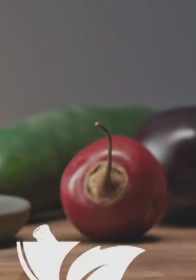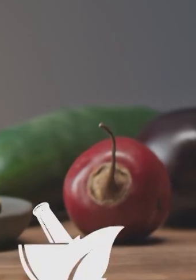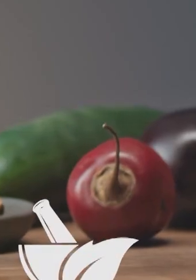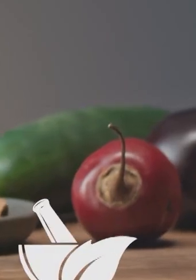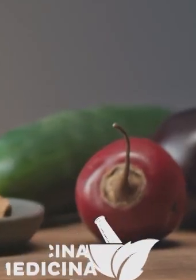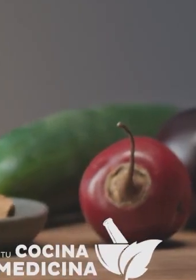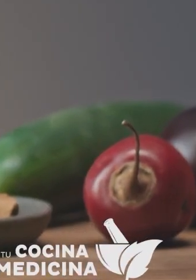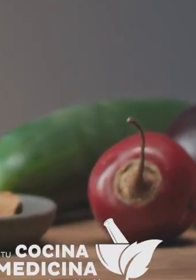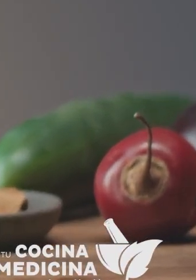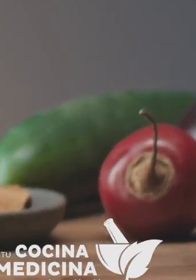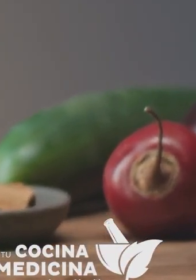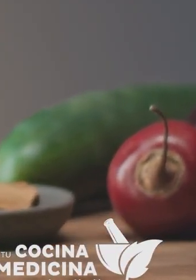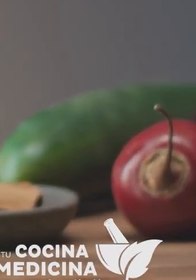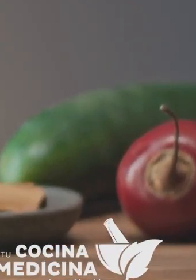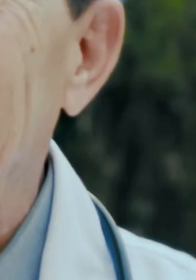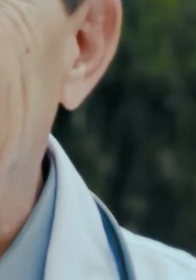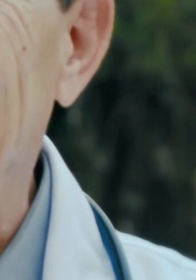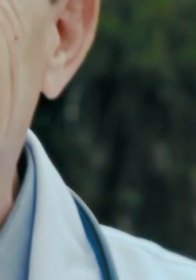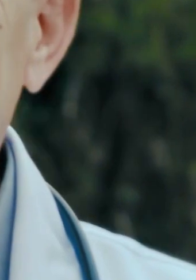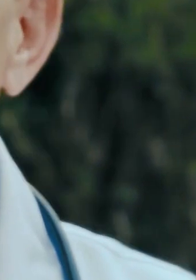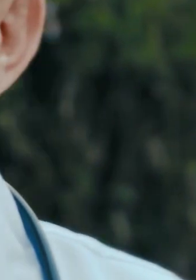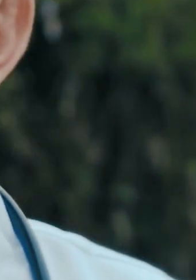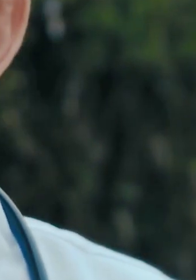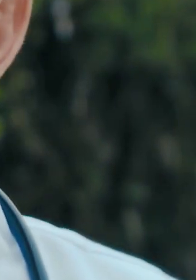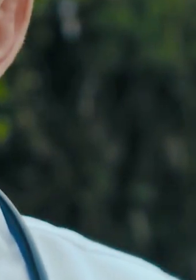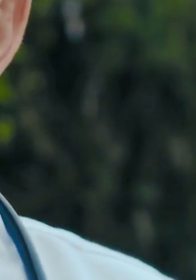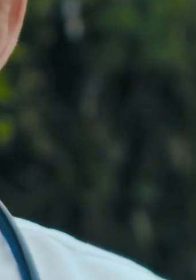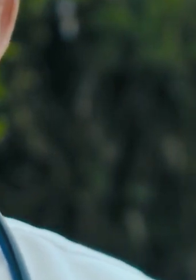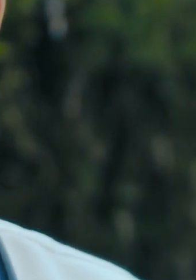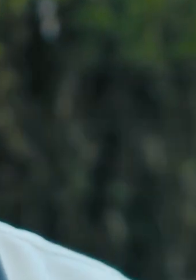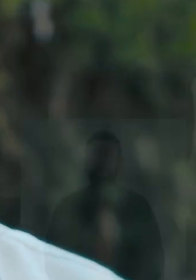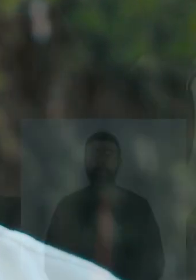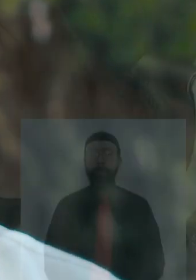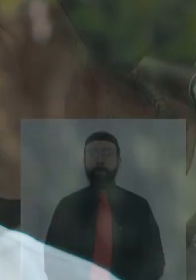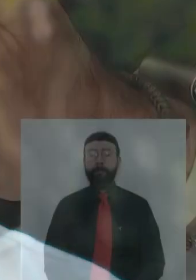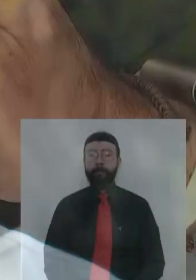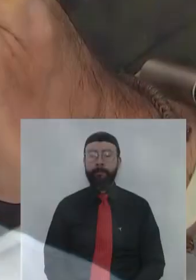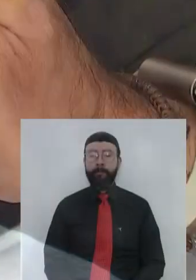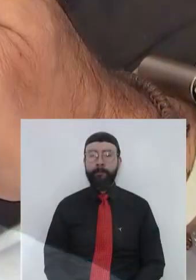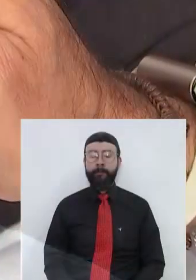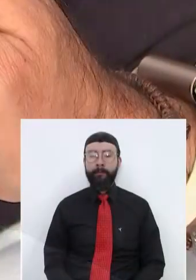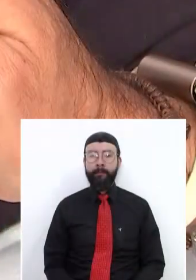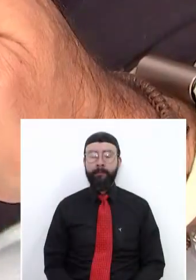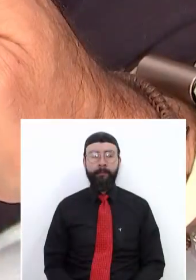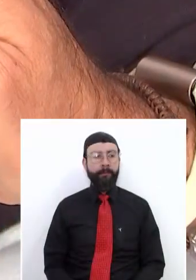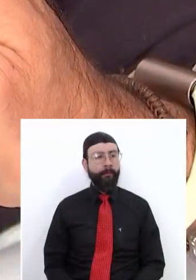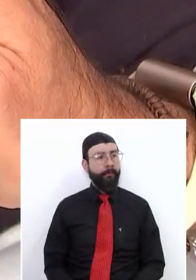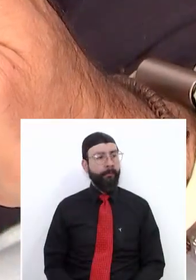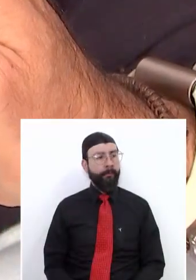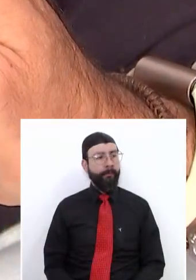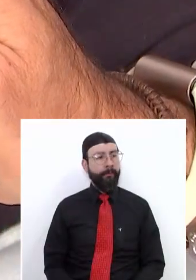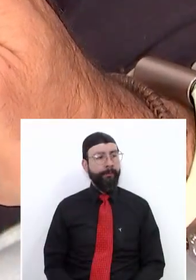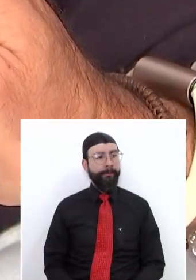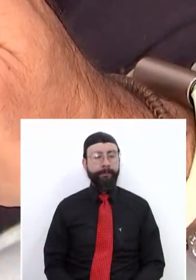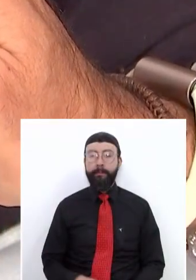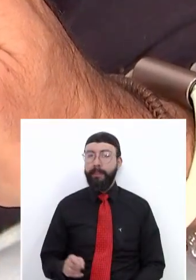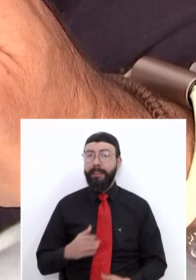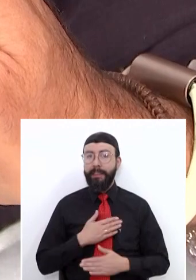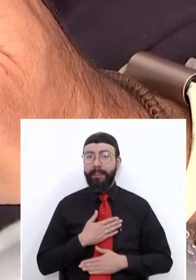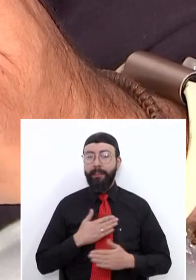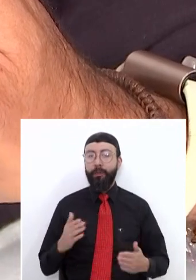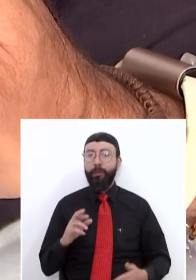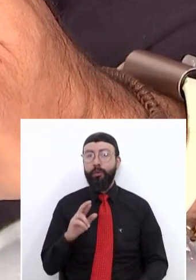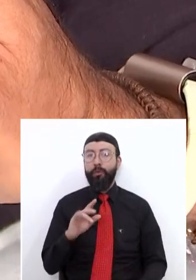Quemador de grasa para consumir en la mañana y en la noche. La alternativa más saludable. Un saludo a Ruth